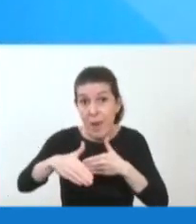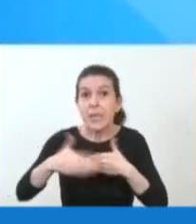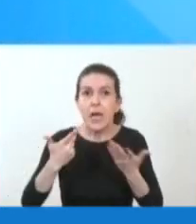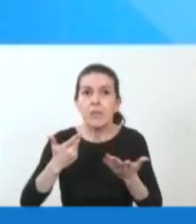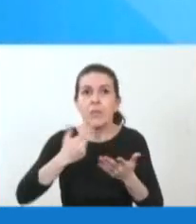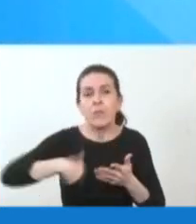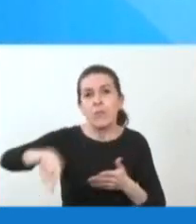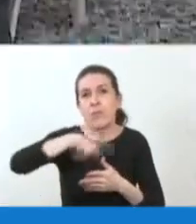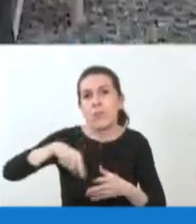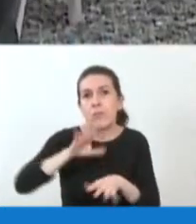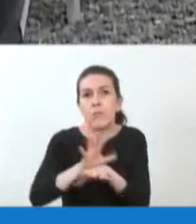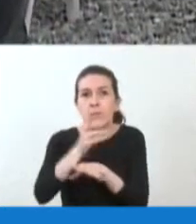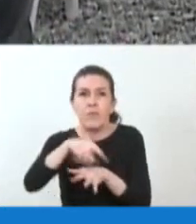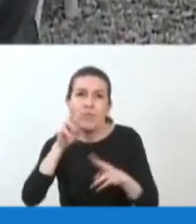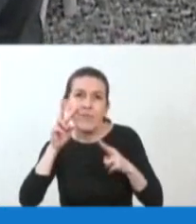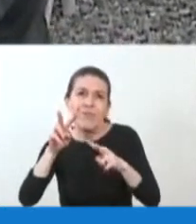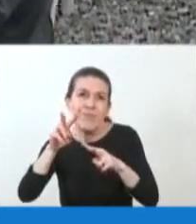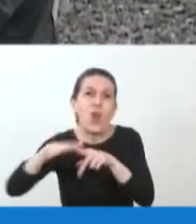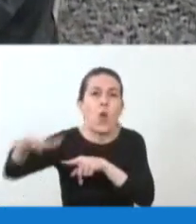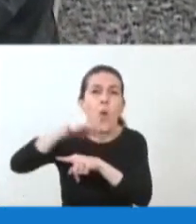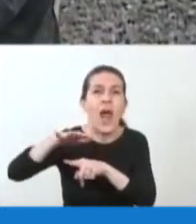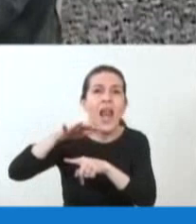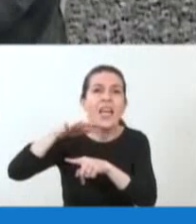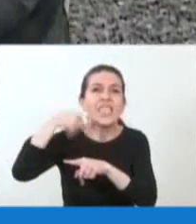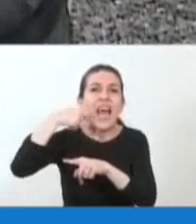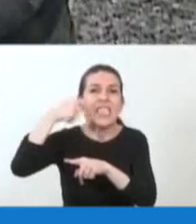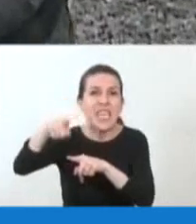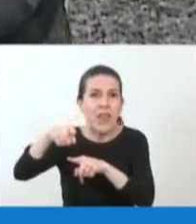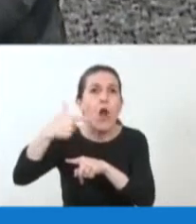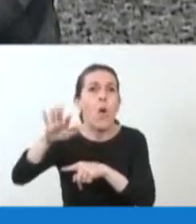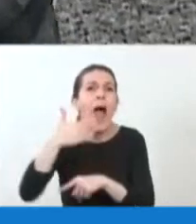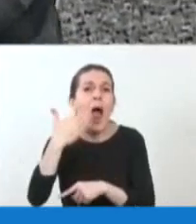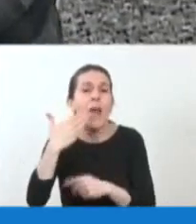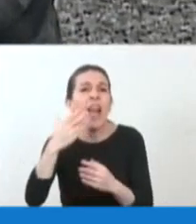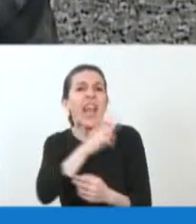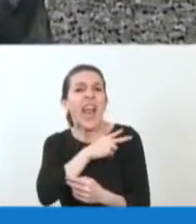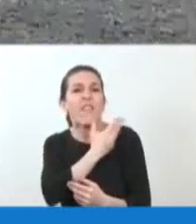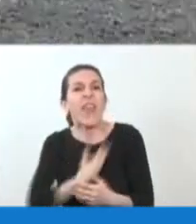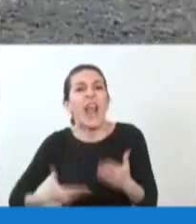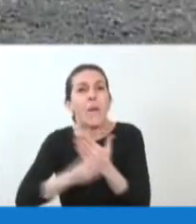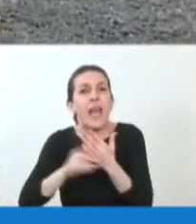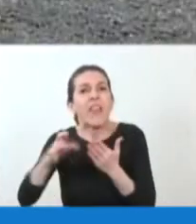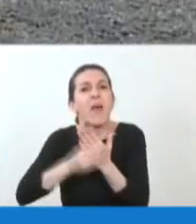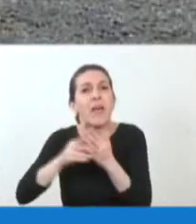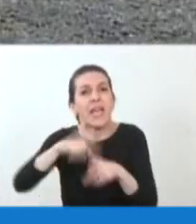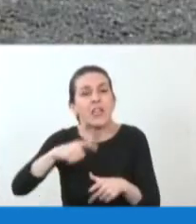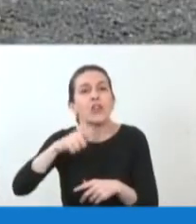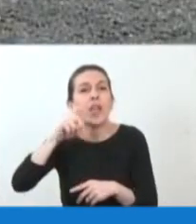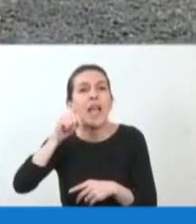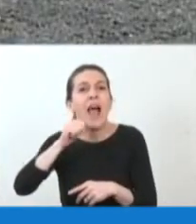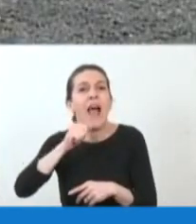trasladamos a san isidro desde allí escucharemos las palabras del señor jefe de gabinete de ministros santiago